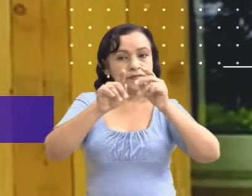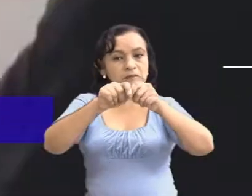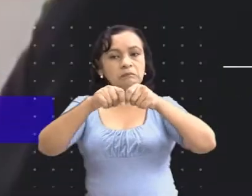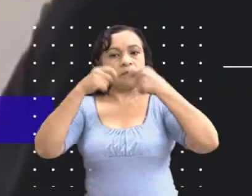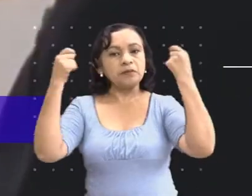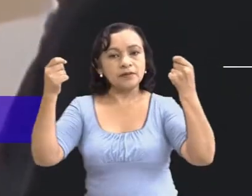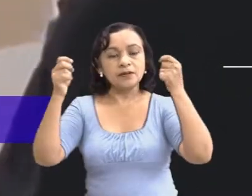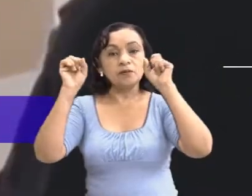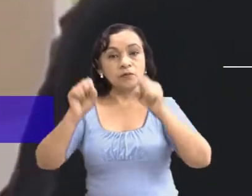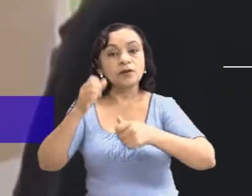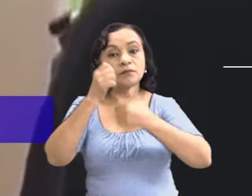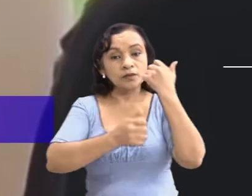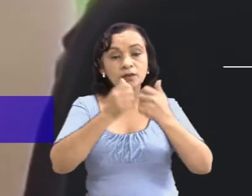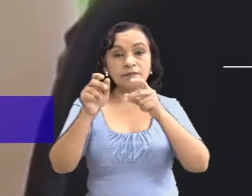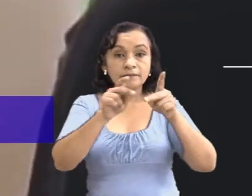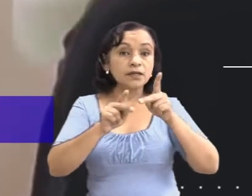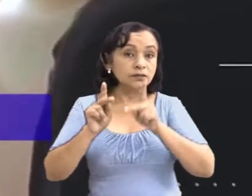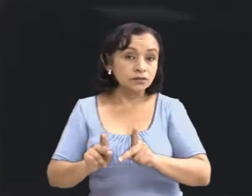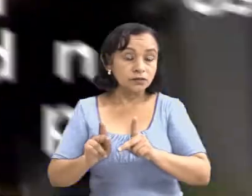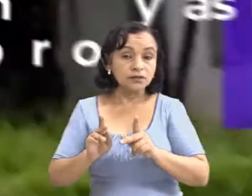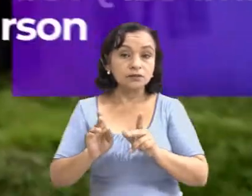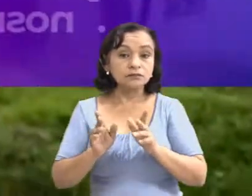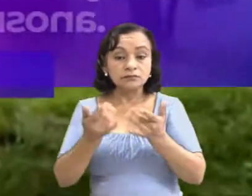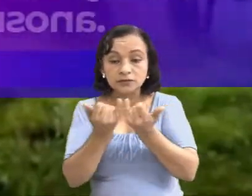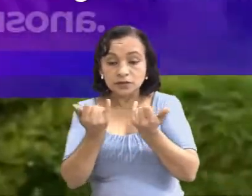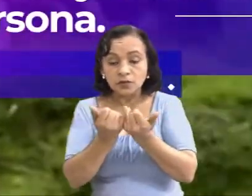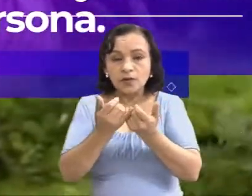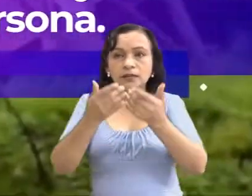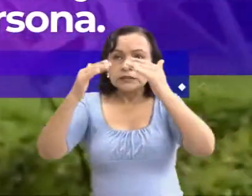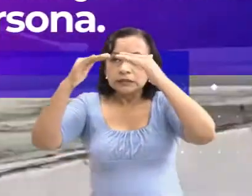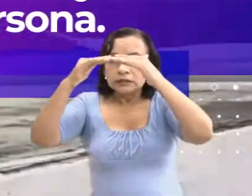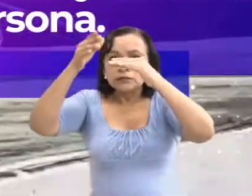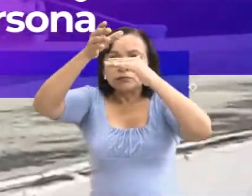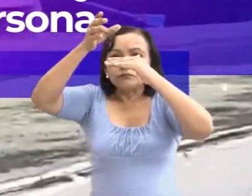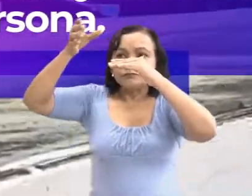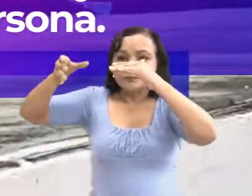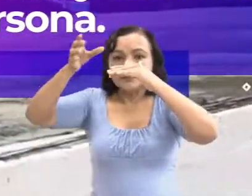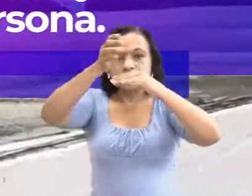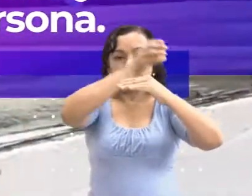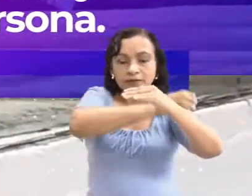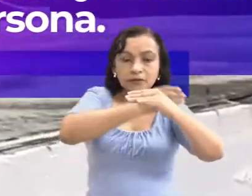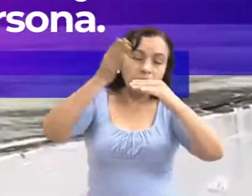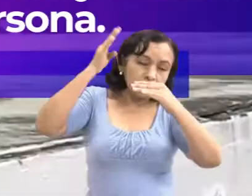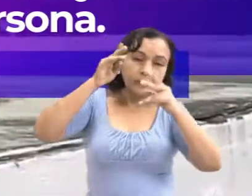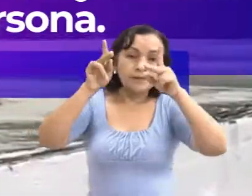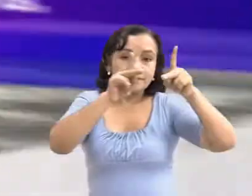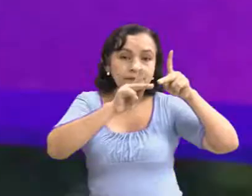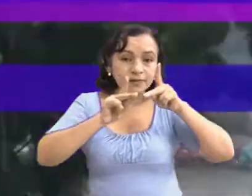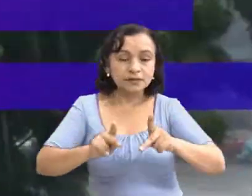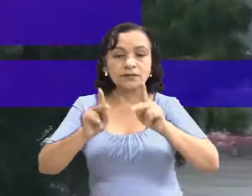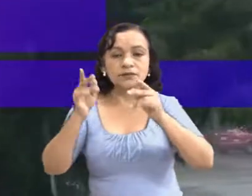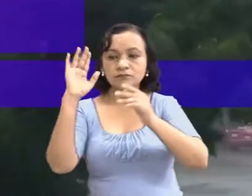se desprendan y puedan ocasionar daños a una persona. Fijemos o retiremos de lugares altos objetos que puedan caer y lastimar a las